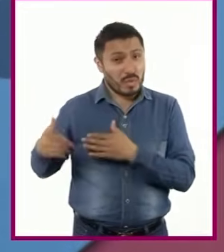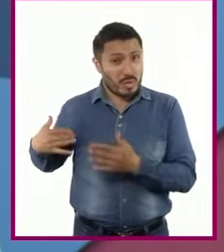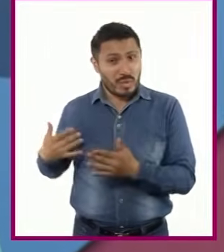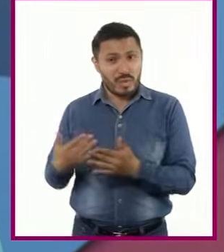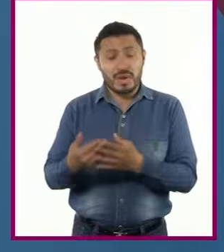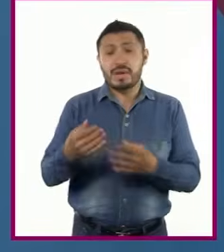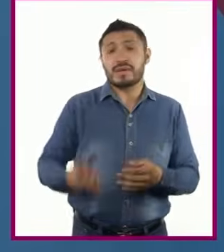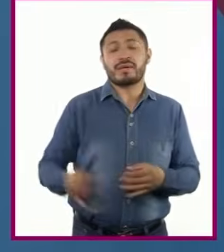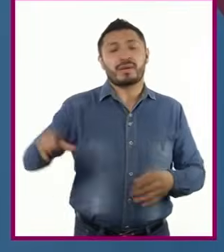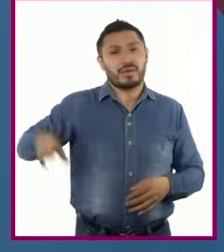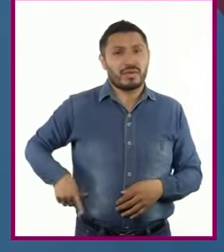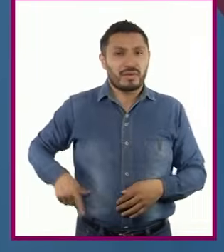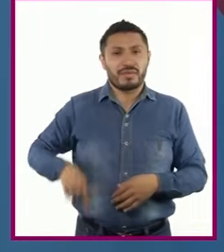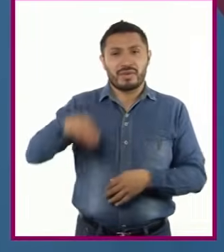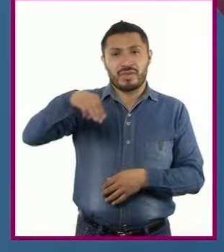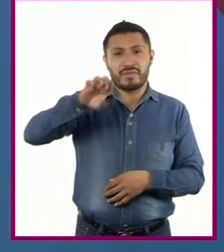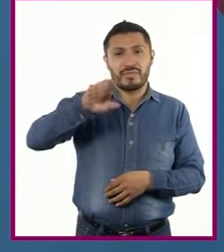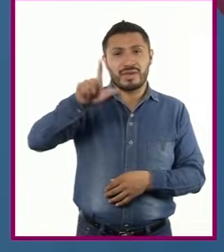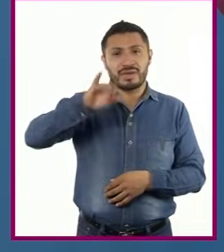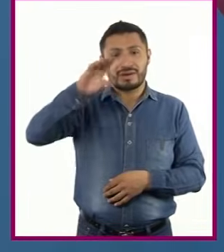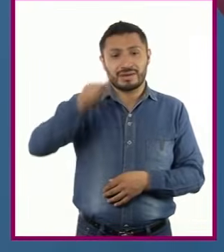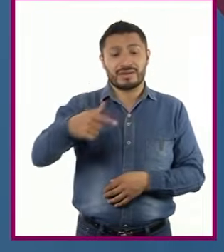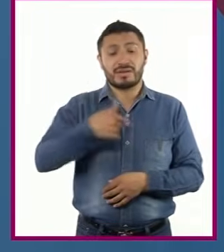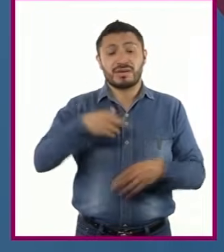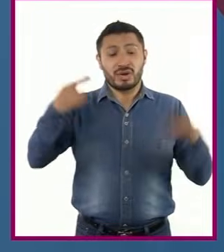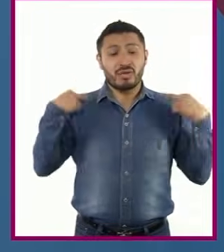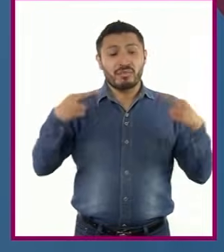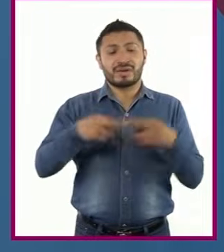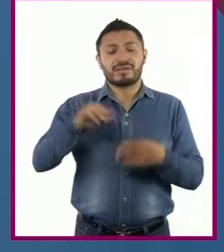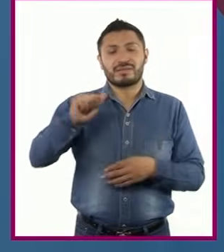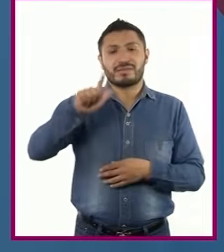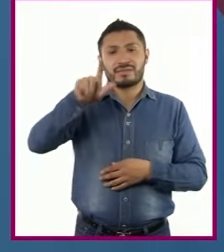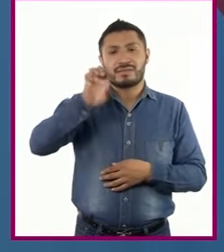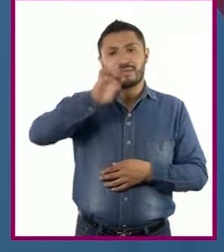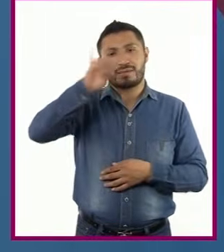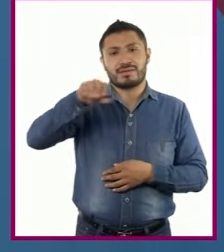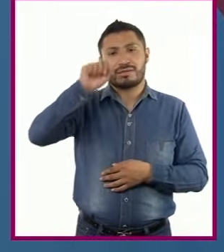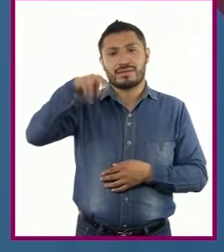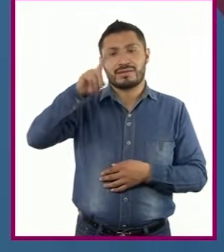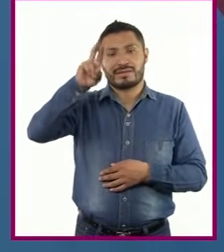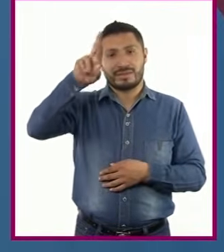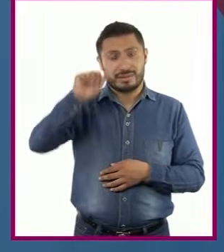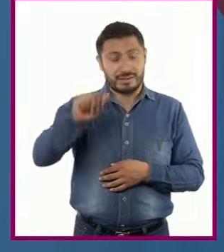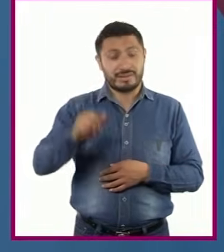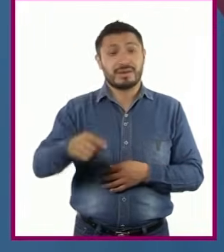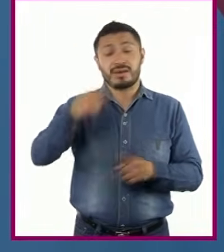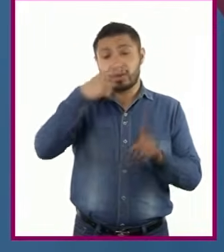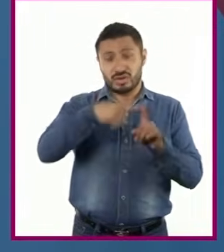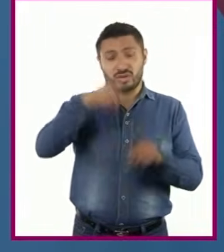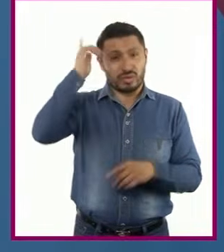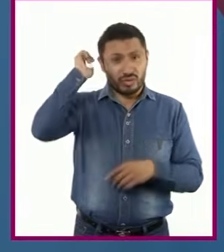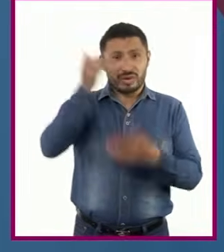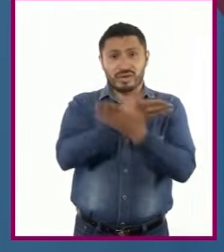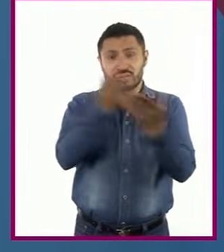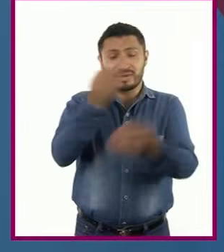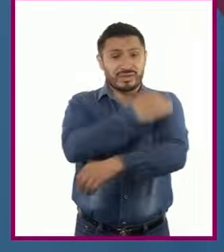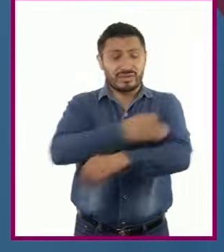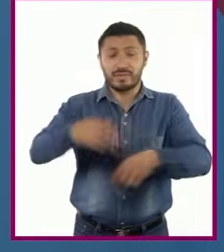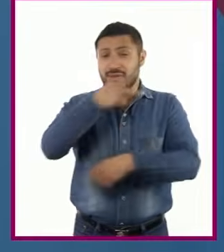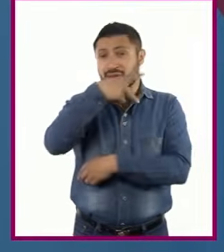Imperio Mexica. Yo soy la maestra Alejandra Cruz. Espero que ustedes y sus familias se encuentren muy